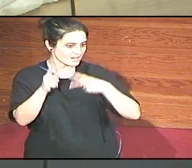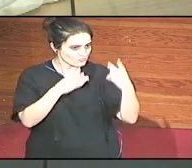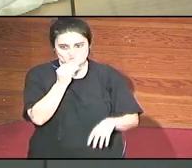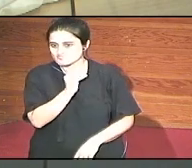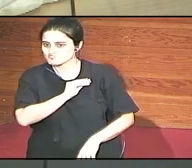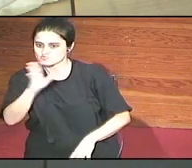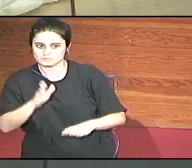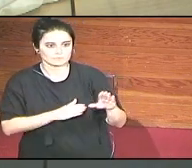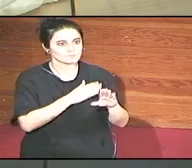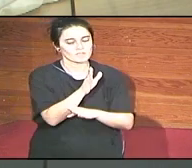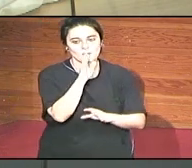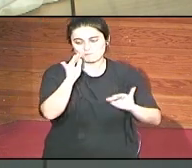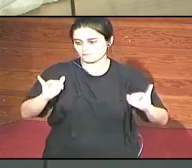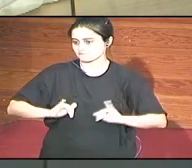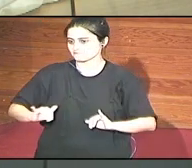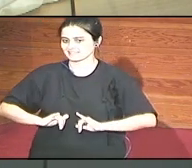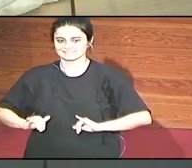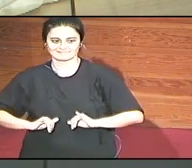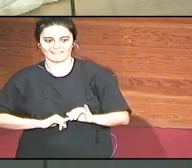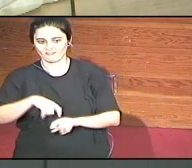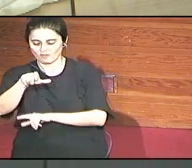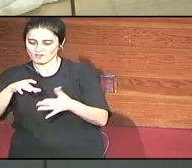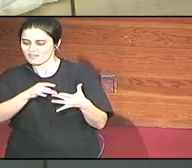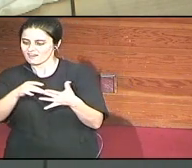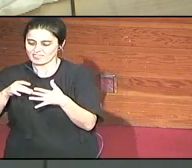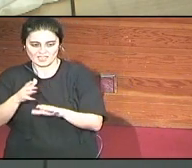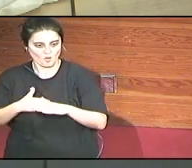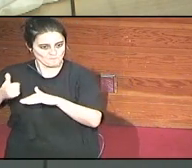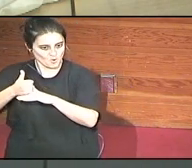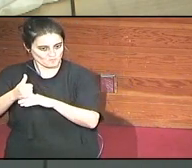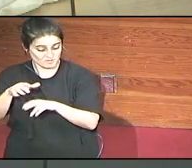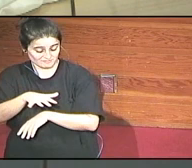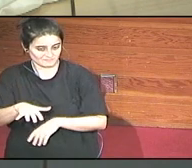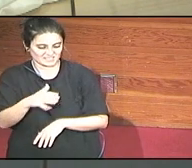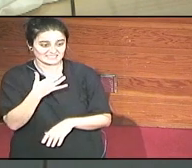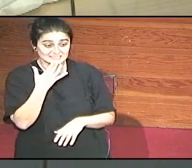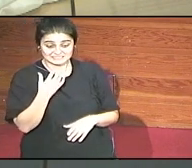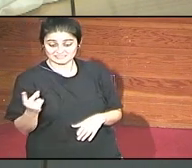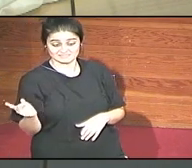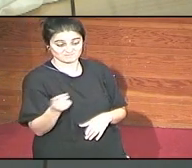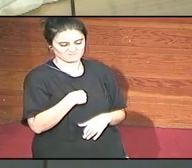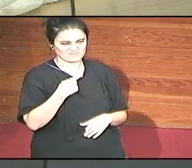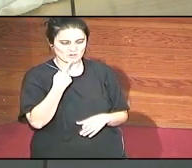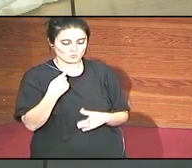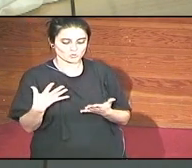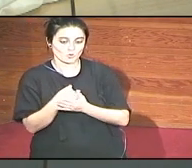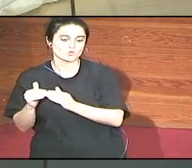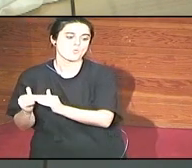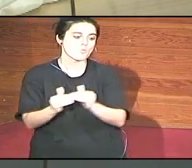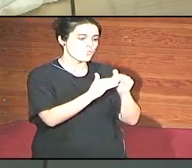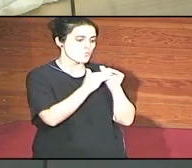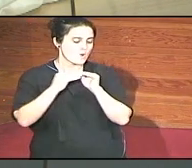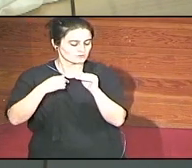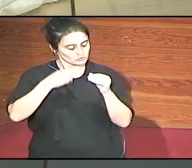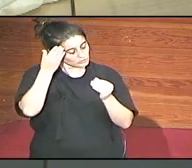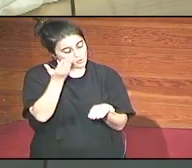se van de fiesta con la élite local pero si metes en el mismo saco a todos es una injusticia terrible y me vale lo mismo para los